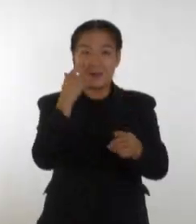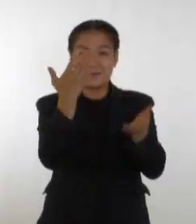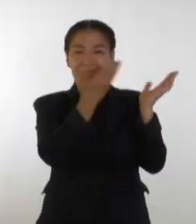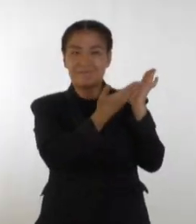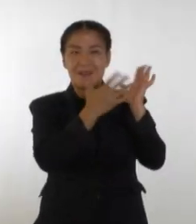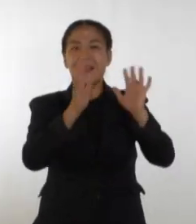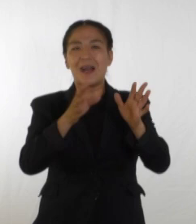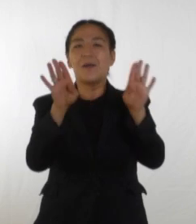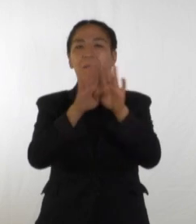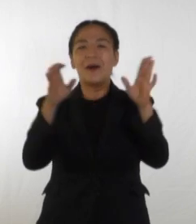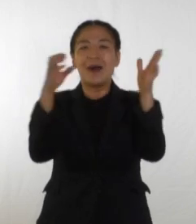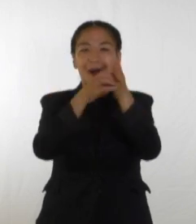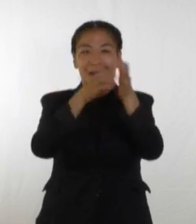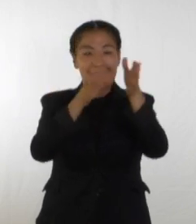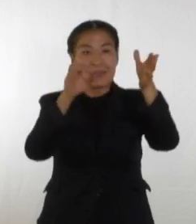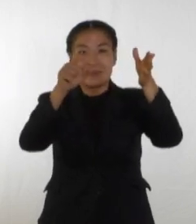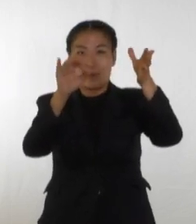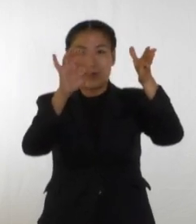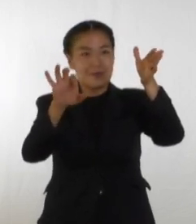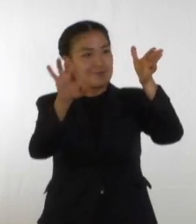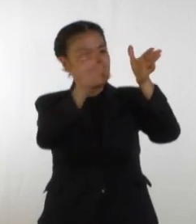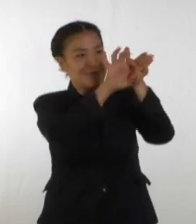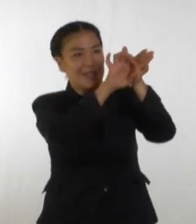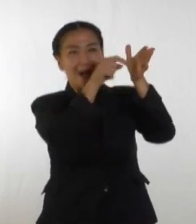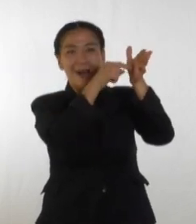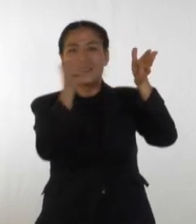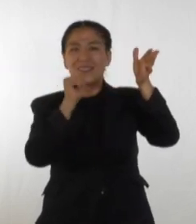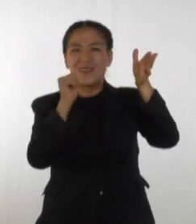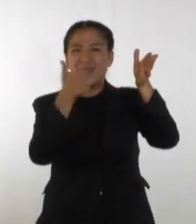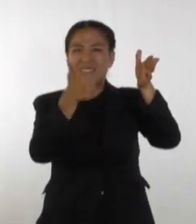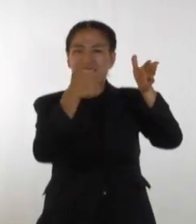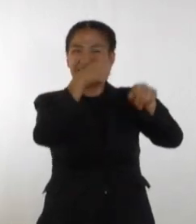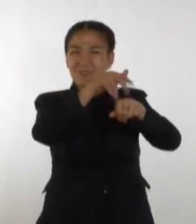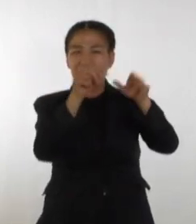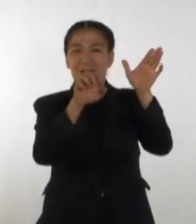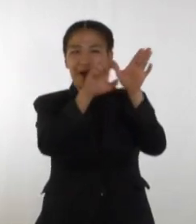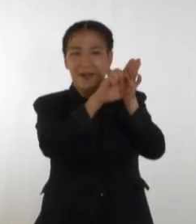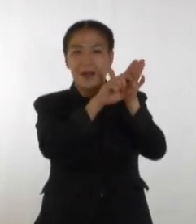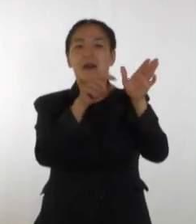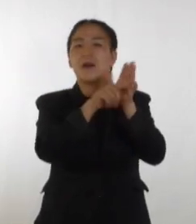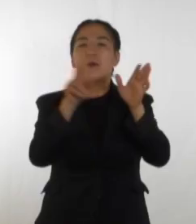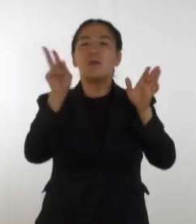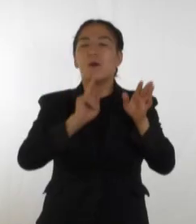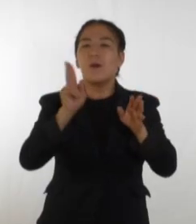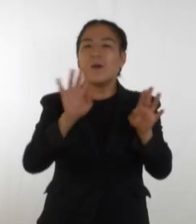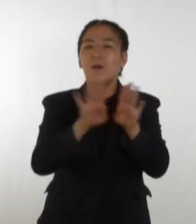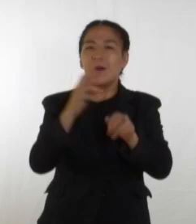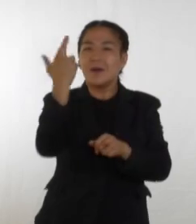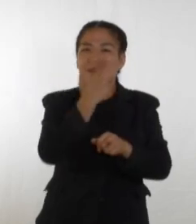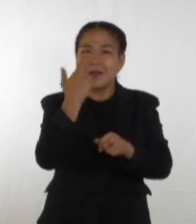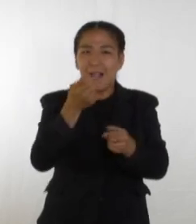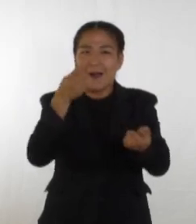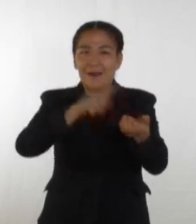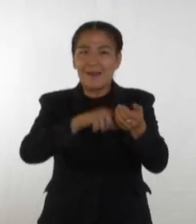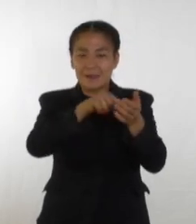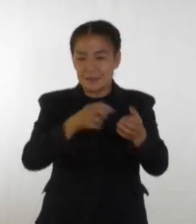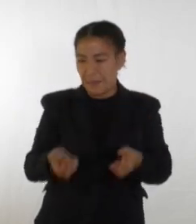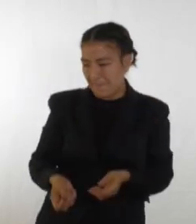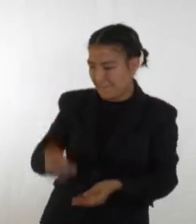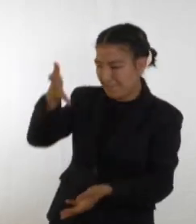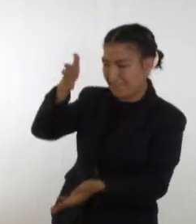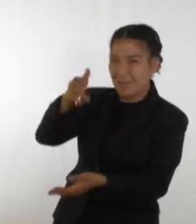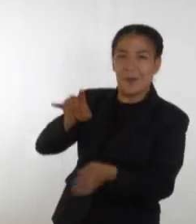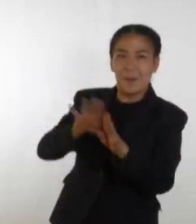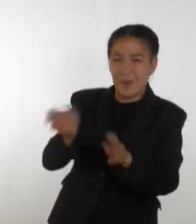Y ahora ya tenemos nuestro dado cargado que siempre cae en el 6. Es obvio que si tenemos un dado cargado, al analizar los datos de